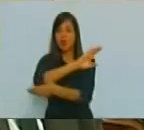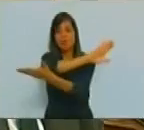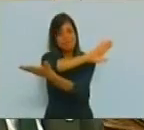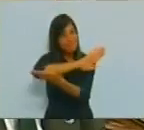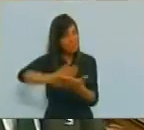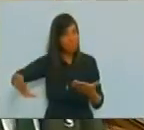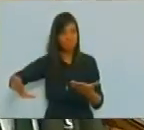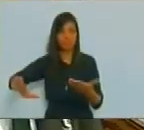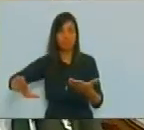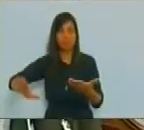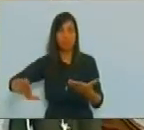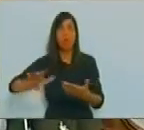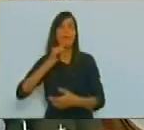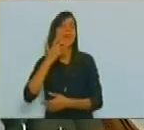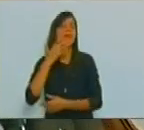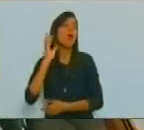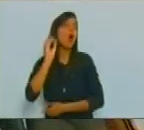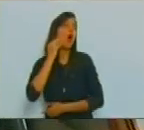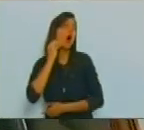vivir